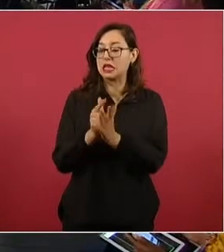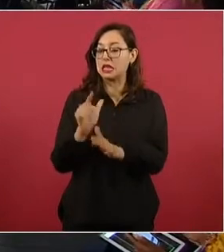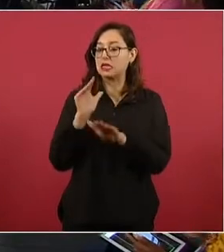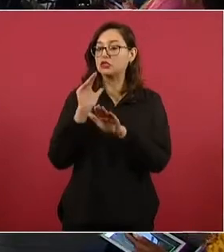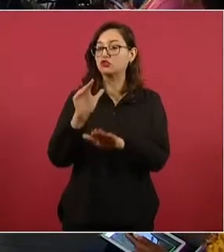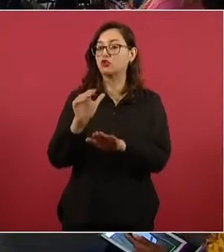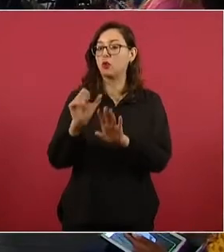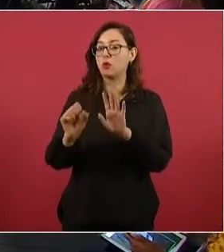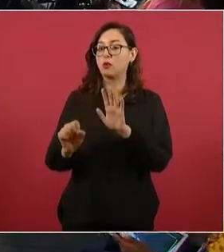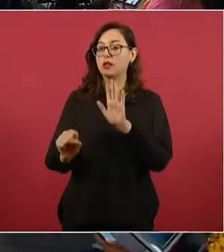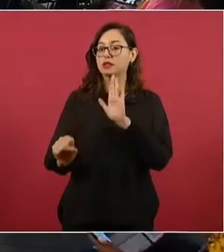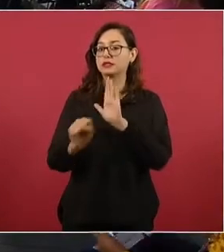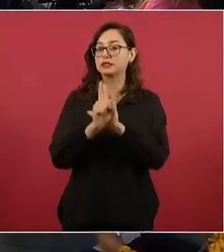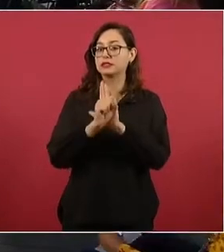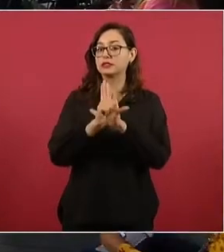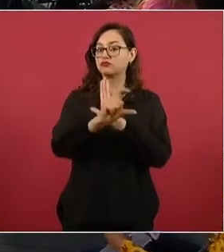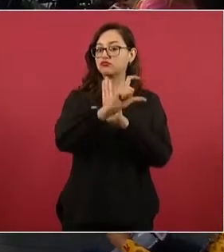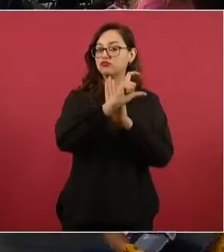para prevenir